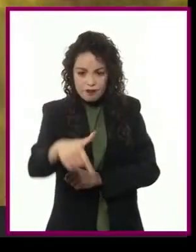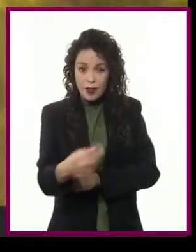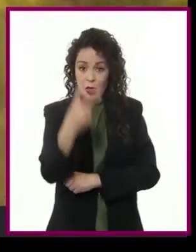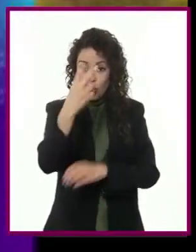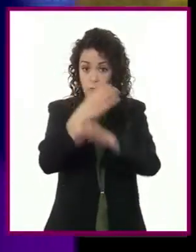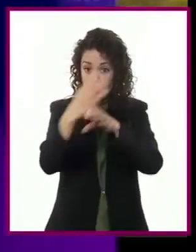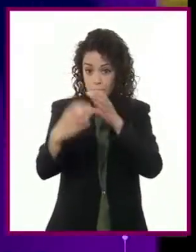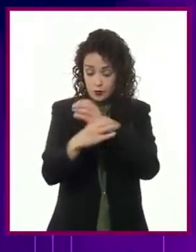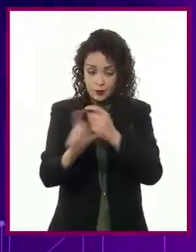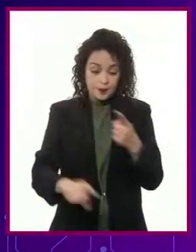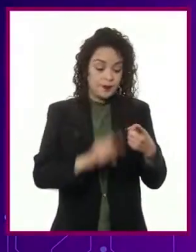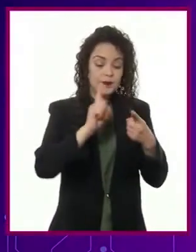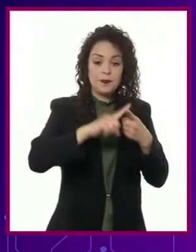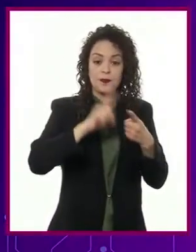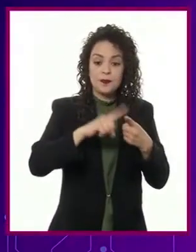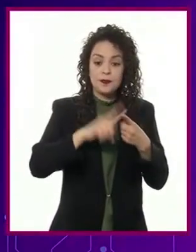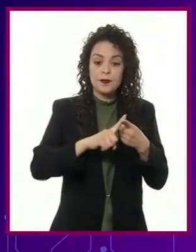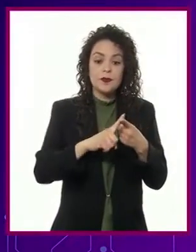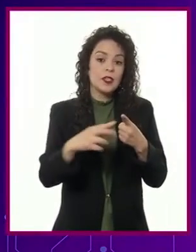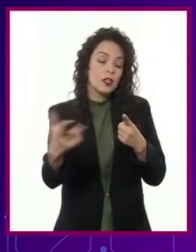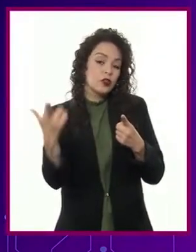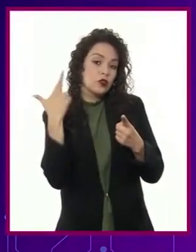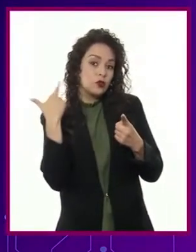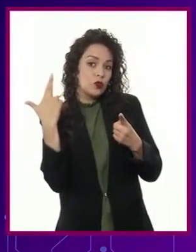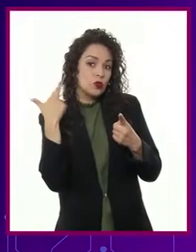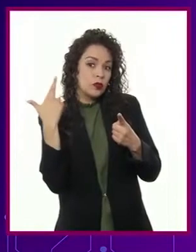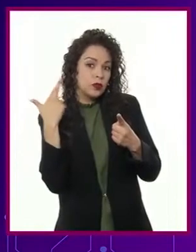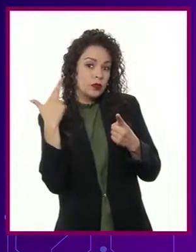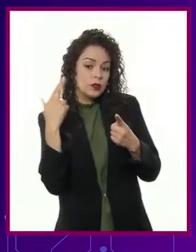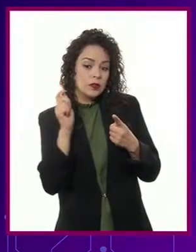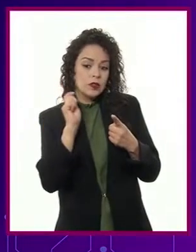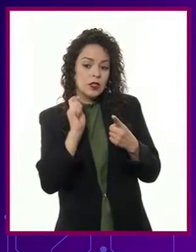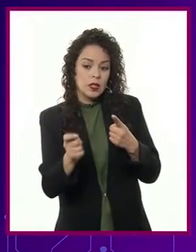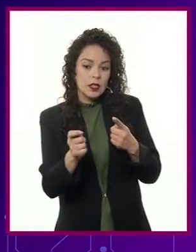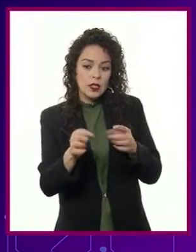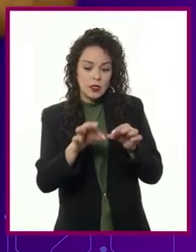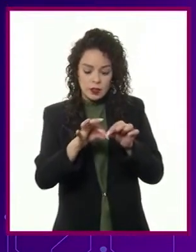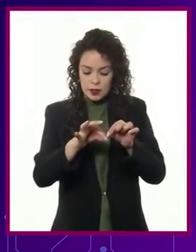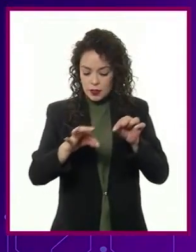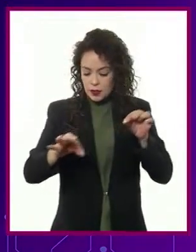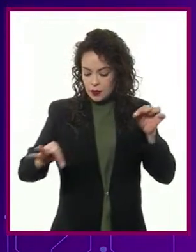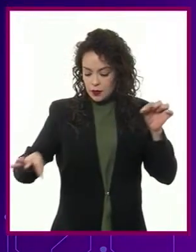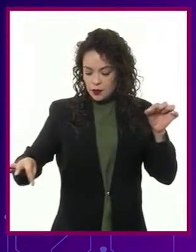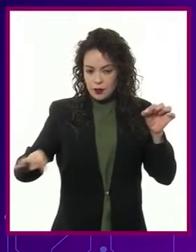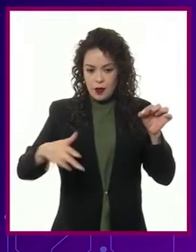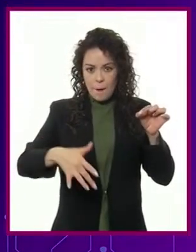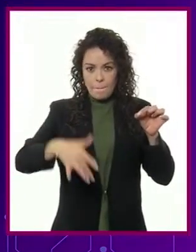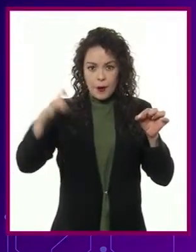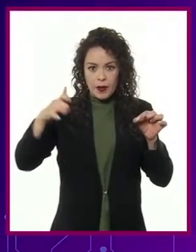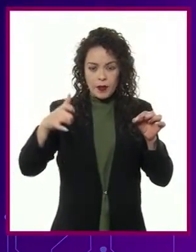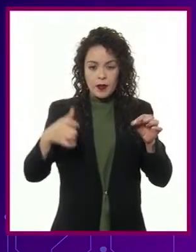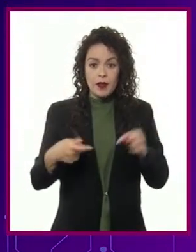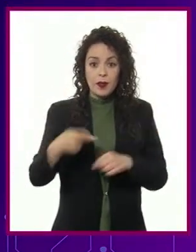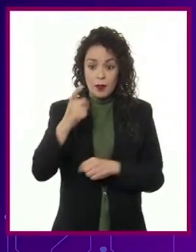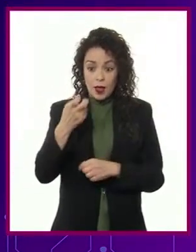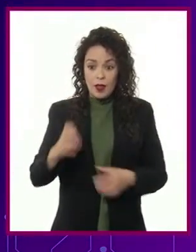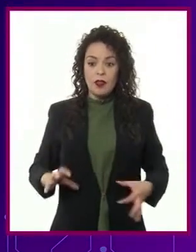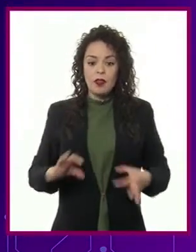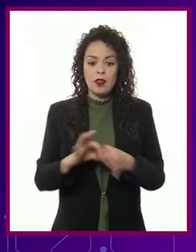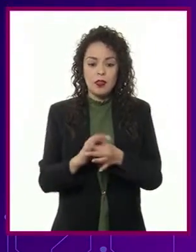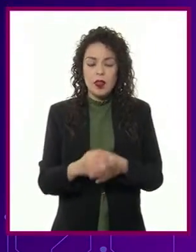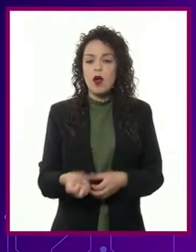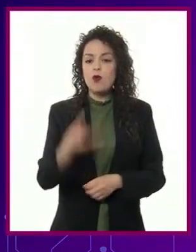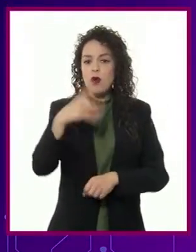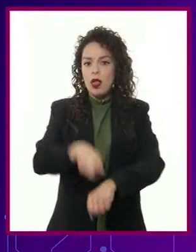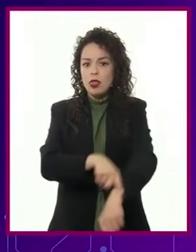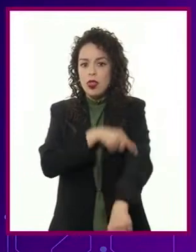La primera es sobre el sonido que produce una cuerda pulsada. Este sonido depende de la longitud de la misma cuerda.